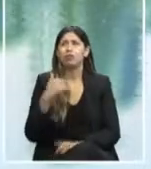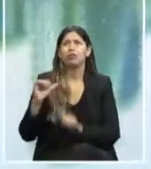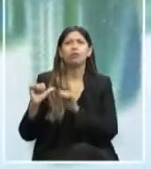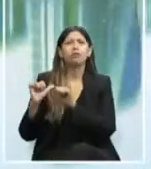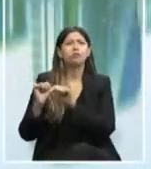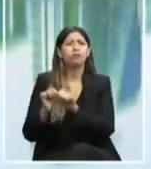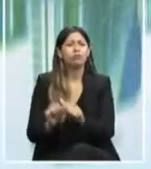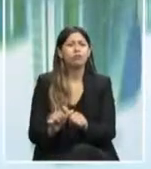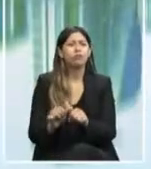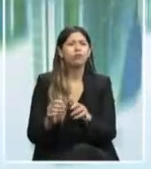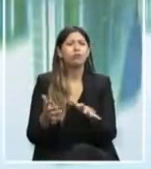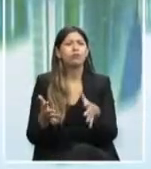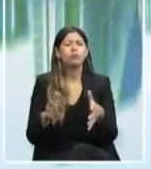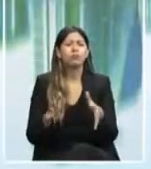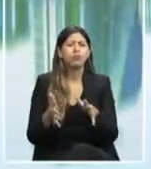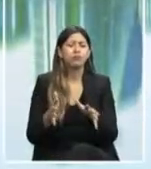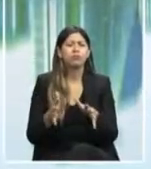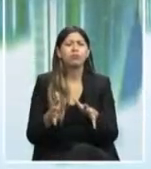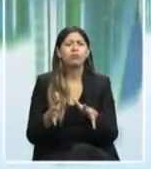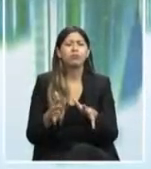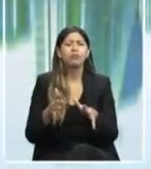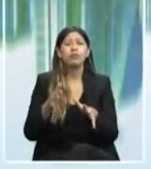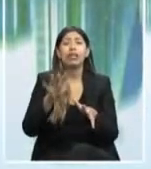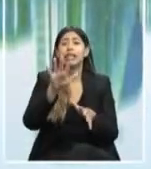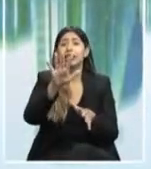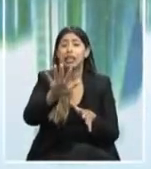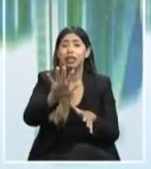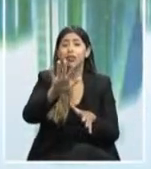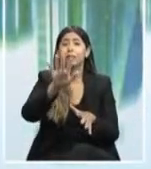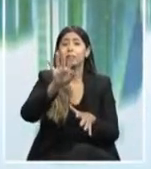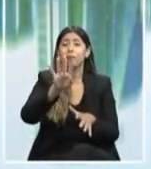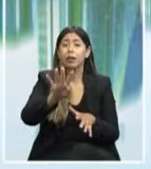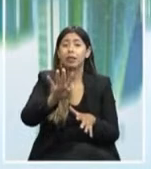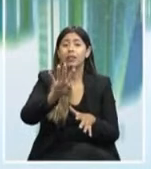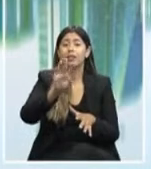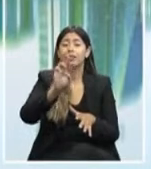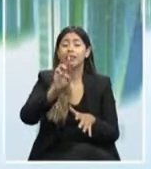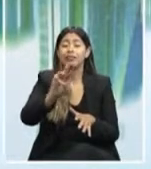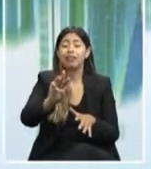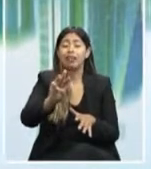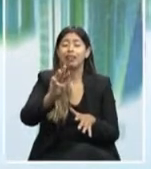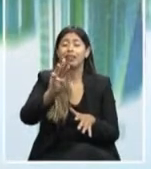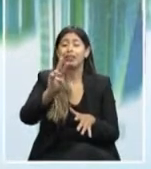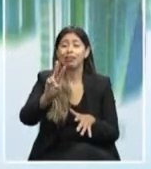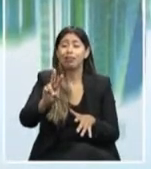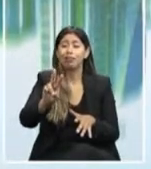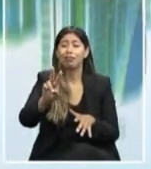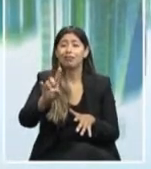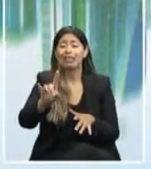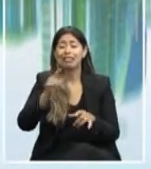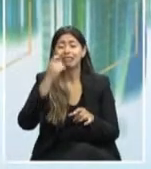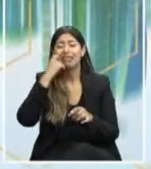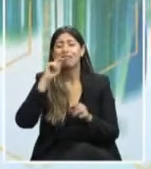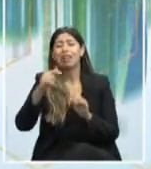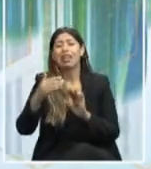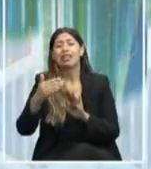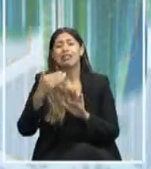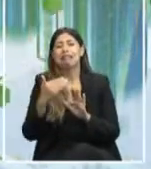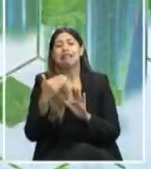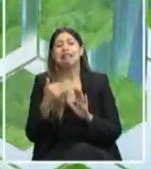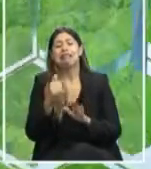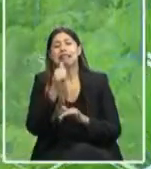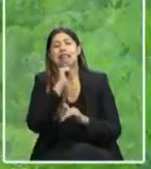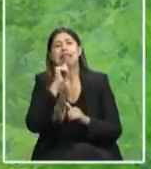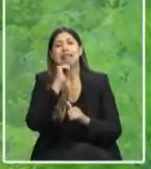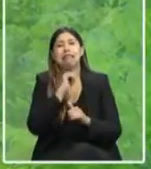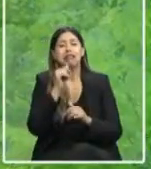una cuenta hacia atrás en nuestra supervivencia. Ya estamos en una cuenta hacia atrás en nuestra supervivencia.